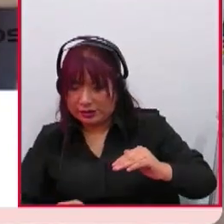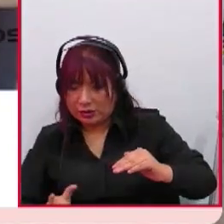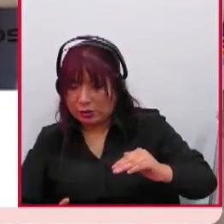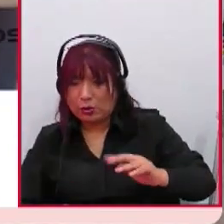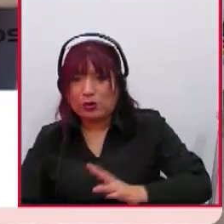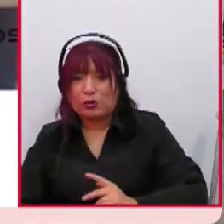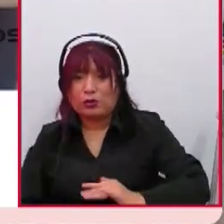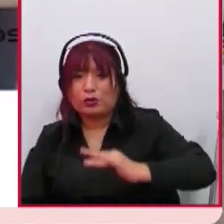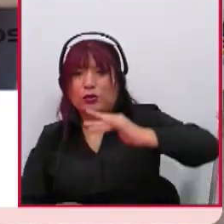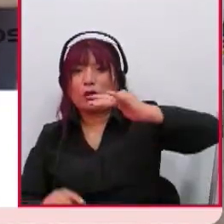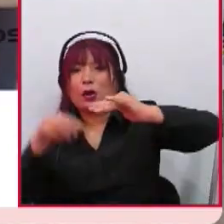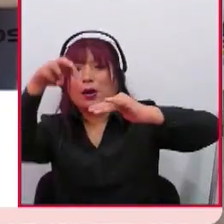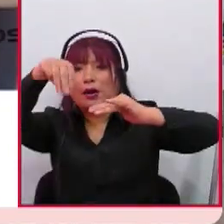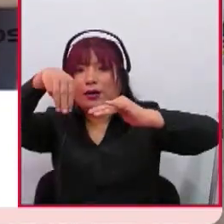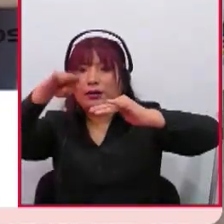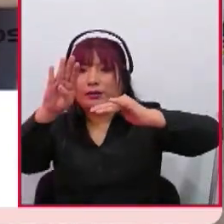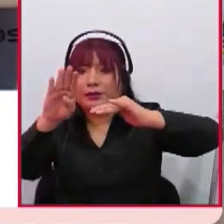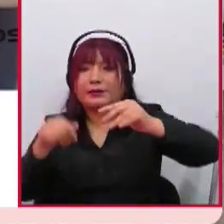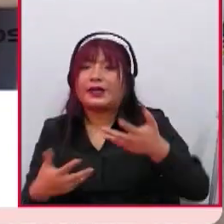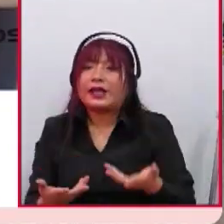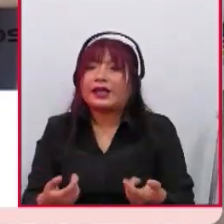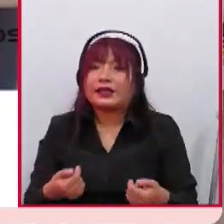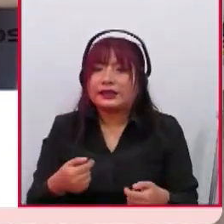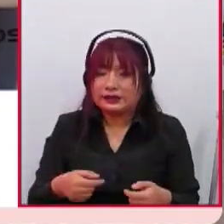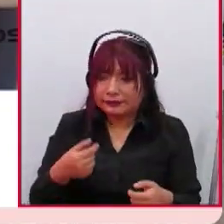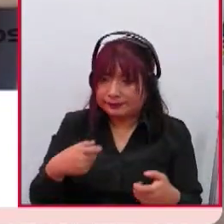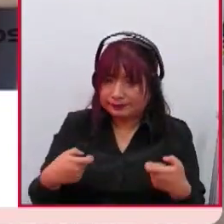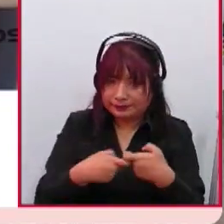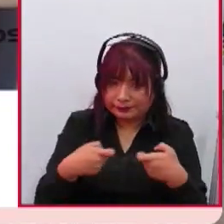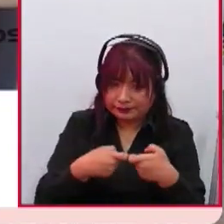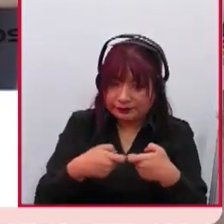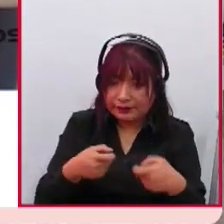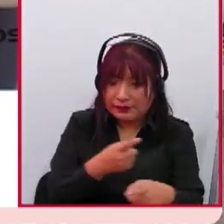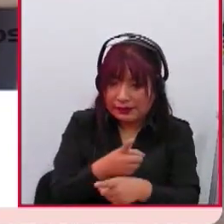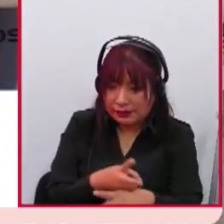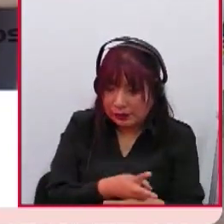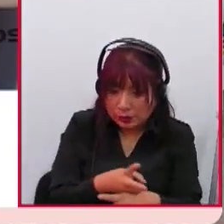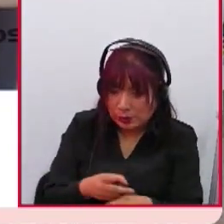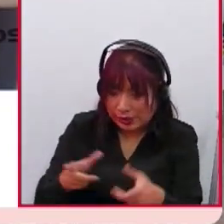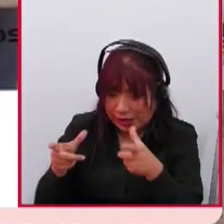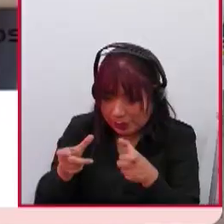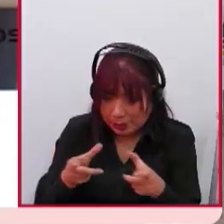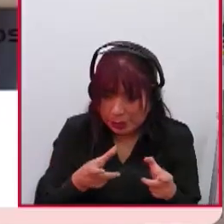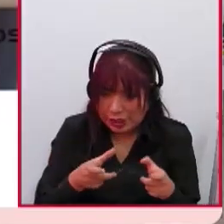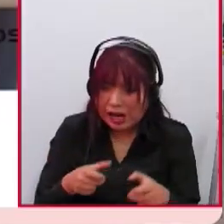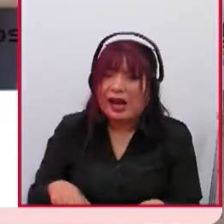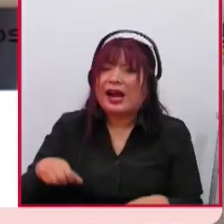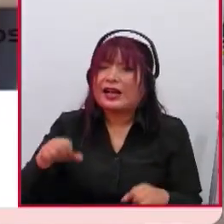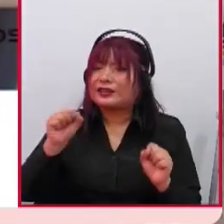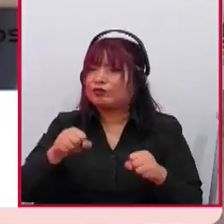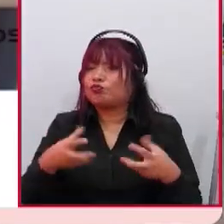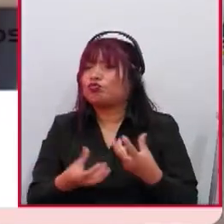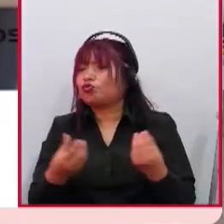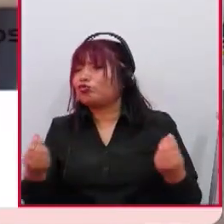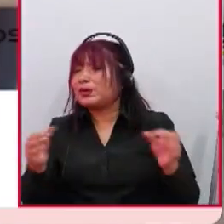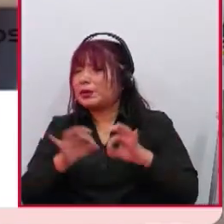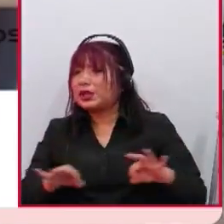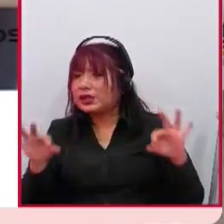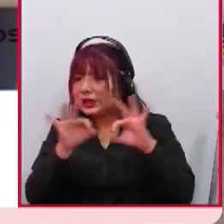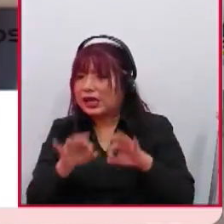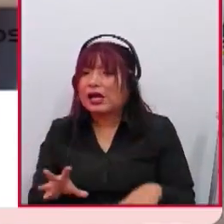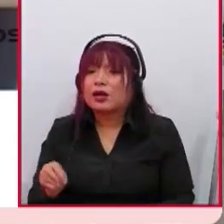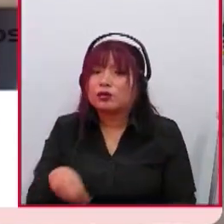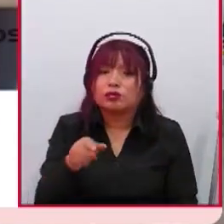el control electroquímico está jugando un papel importante, ¿no? No sé si usted ha tenido experiencia en